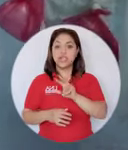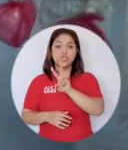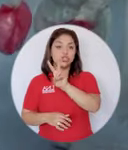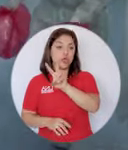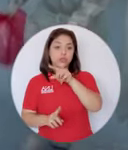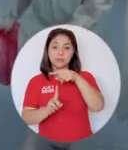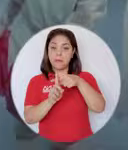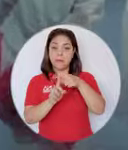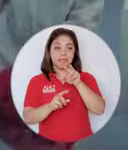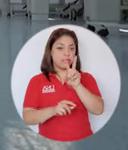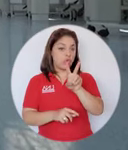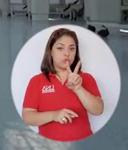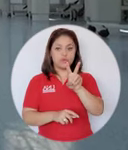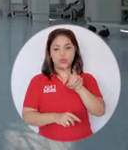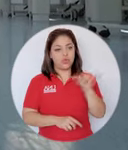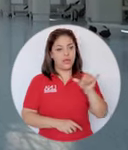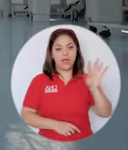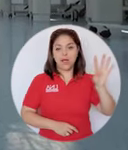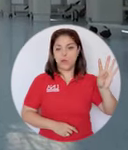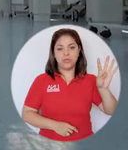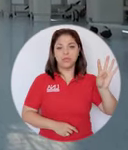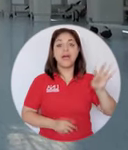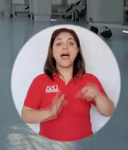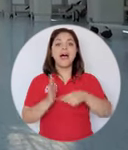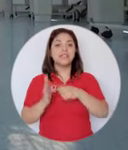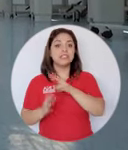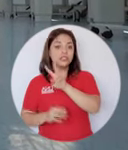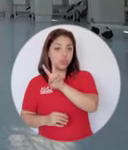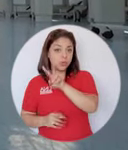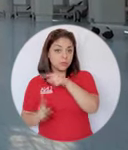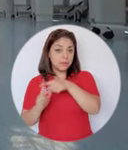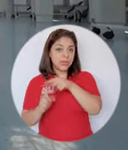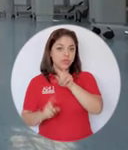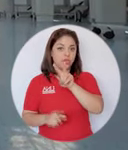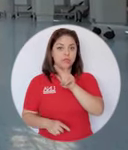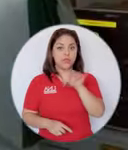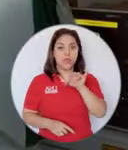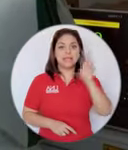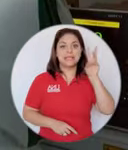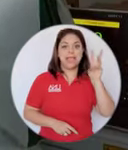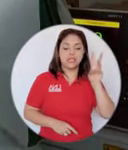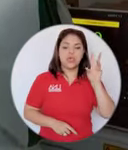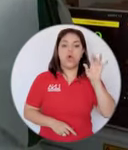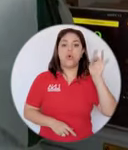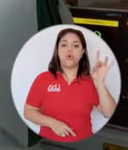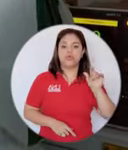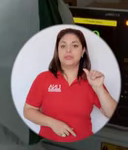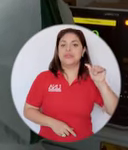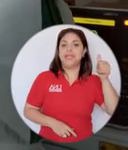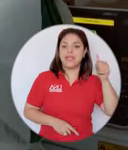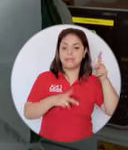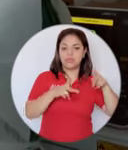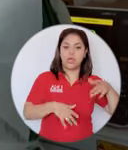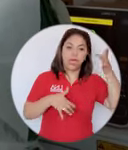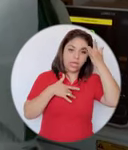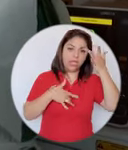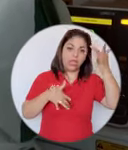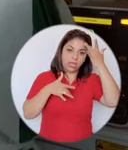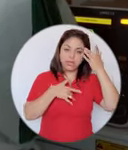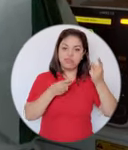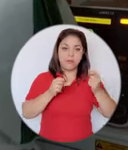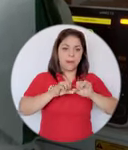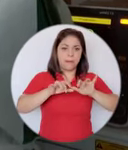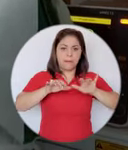sumaban 4, sino sumaban 6, 10, inclusive 8 de riesgo para algunos pacientes que llegaron a tener